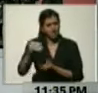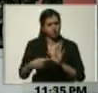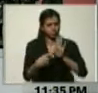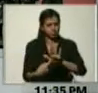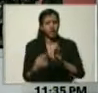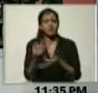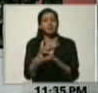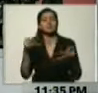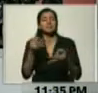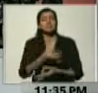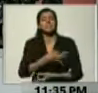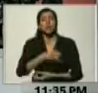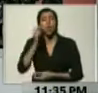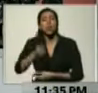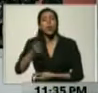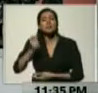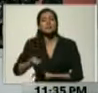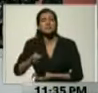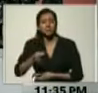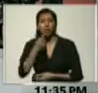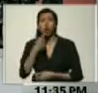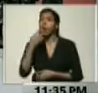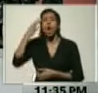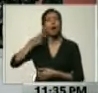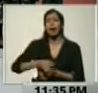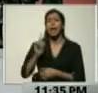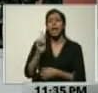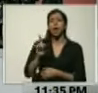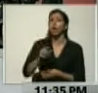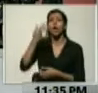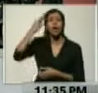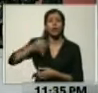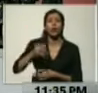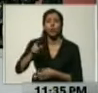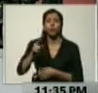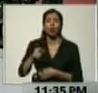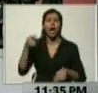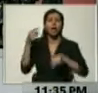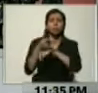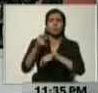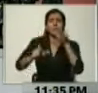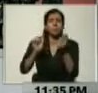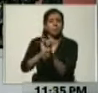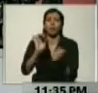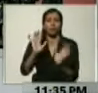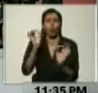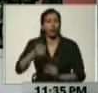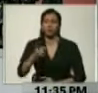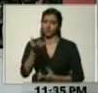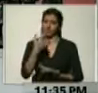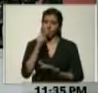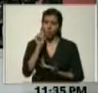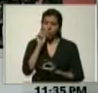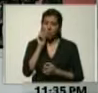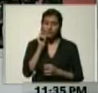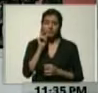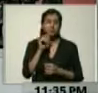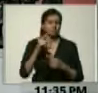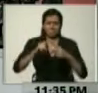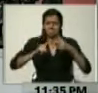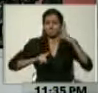señor juez, ¿no? ¿Cómo se llama? Doctor, que es muy versado en derecho constitucional y todo, cualquier cosa que tenga que opinar.